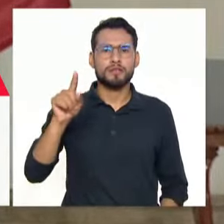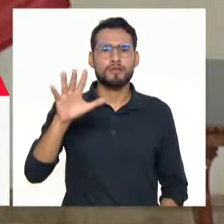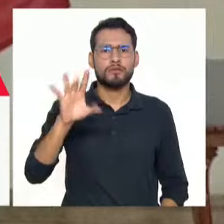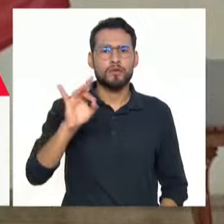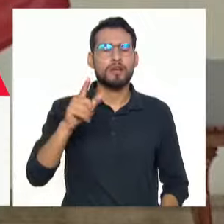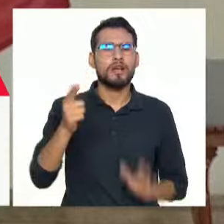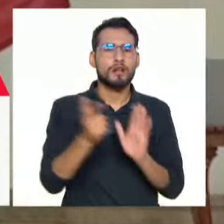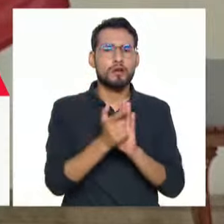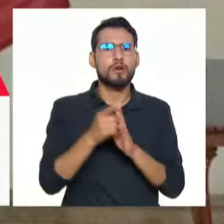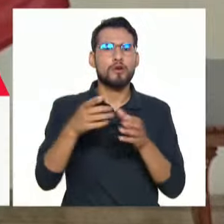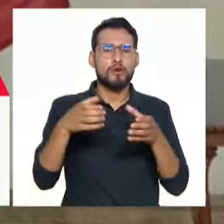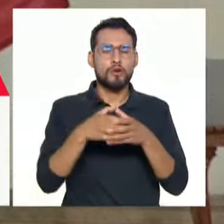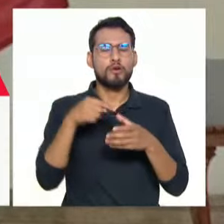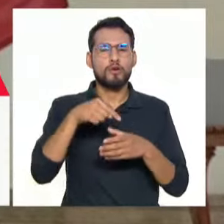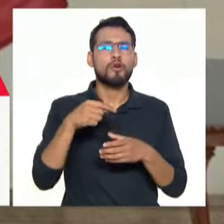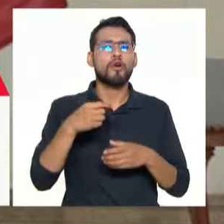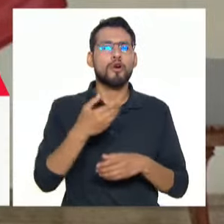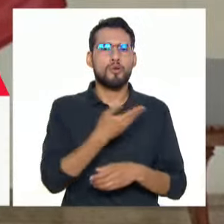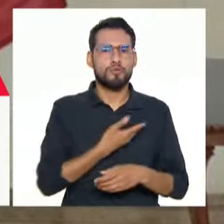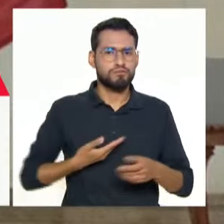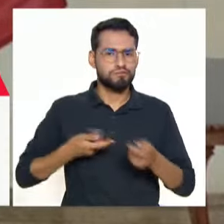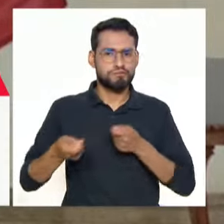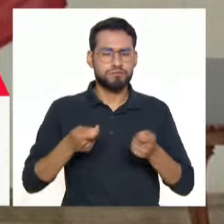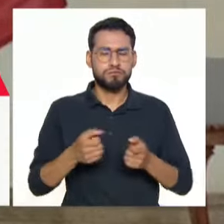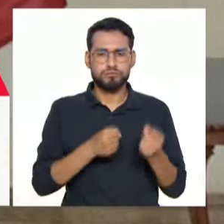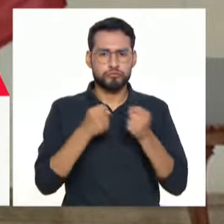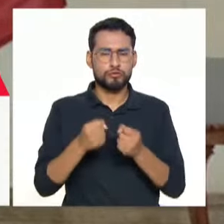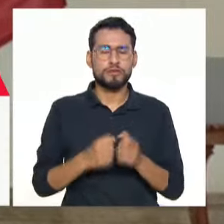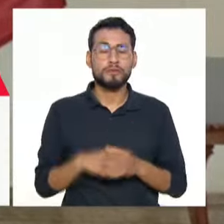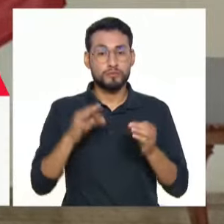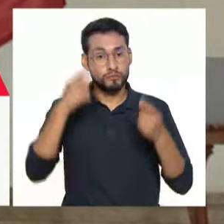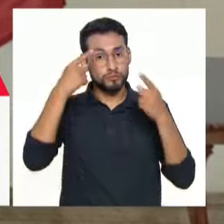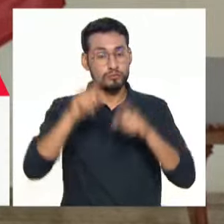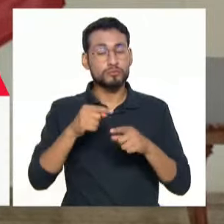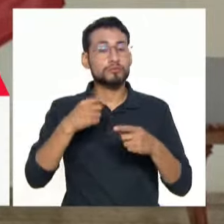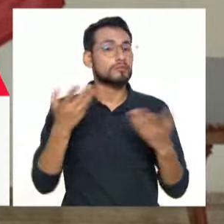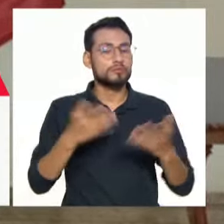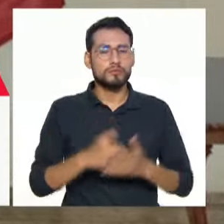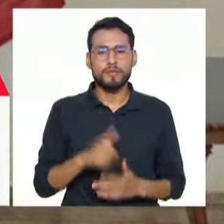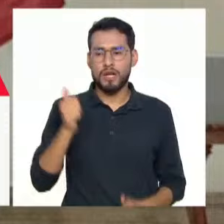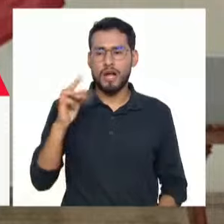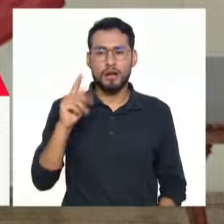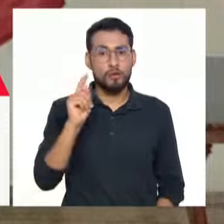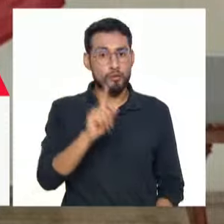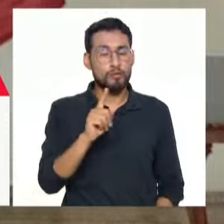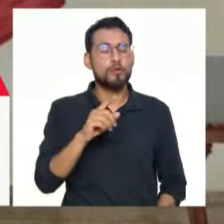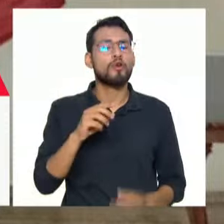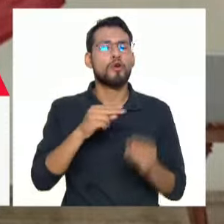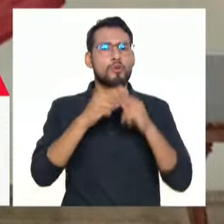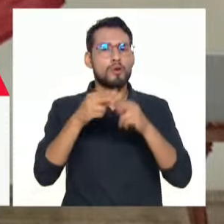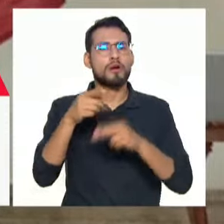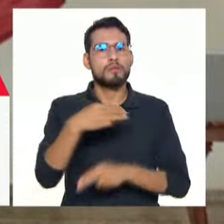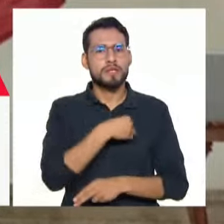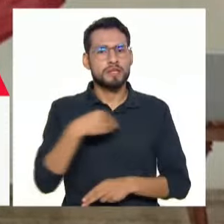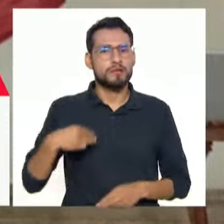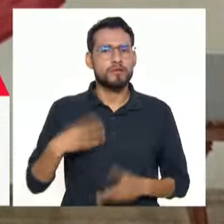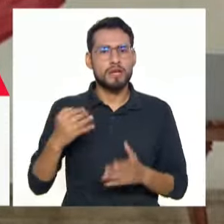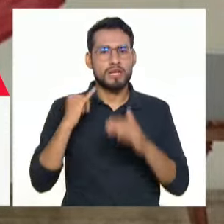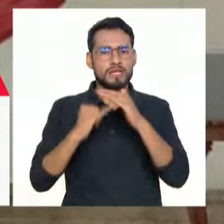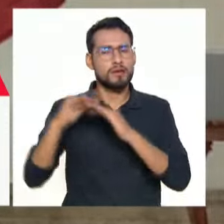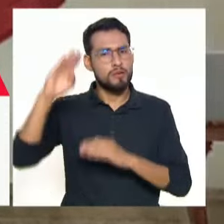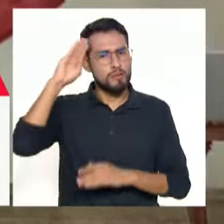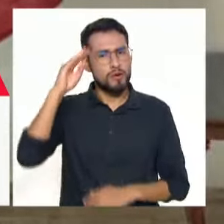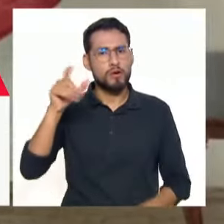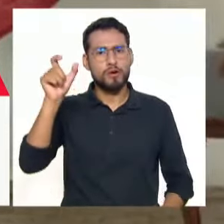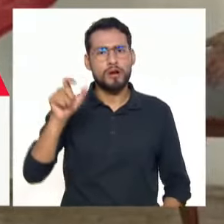29.158, Ley Orgánica del Poder Ejecutivo, y, estando al acordado, se resuelve. Artículo 1. Nombrar ministro de Estado en el despacho del Interior